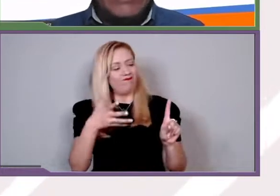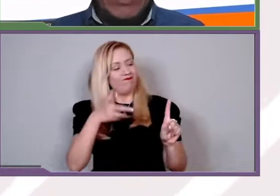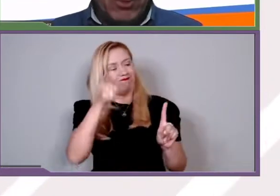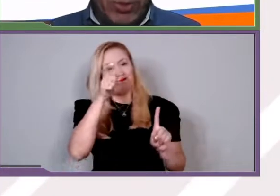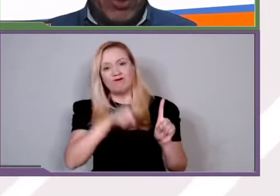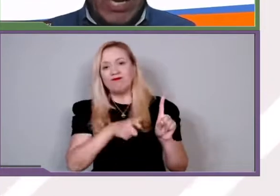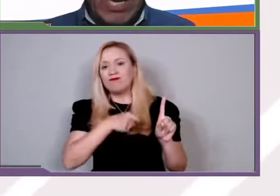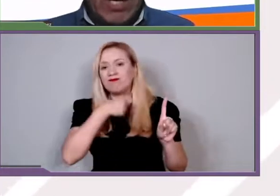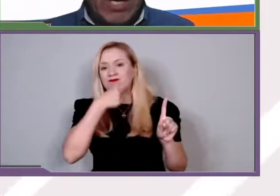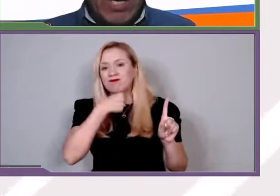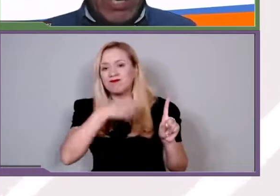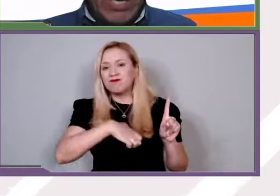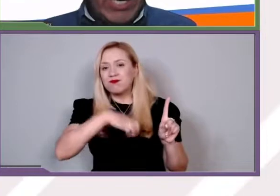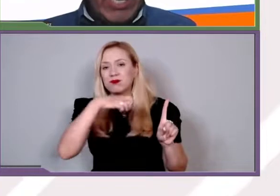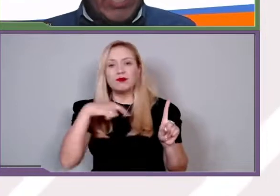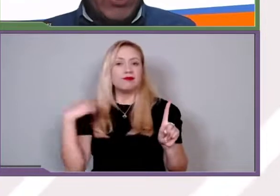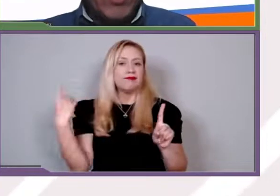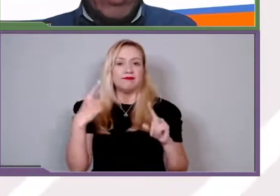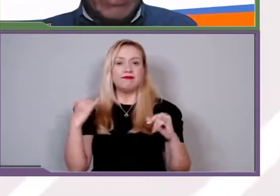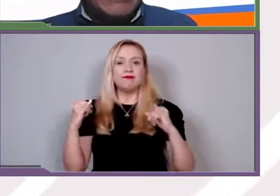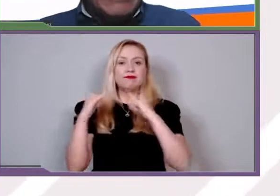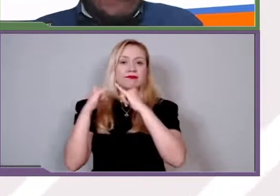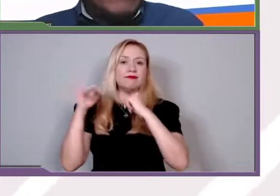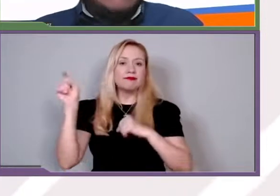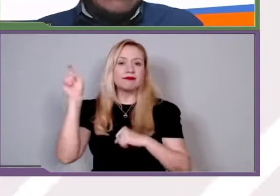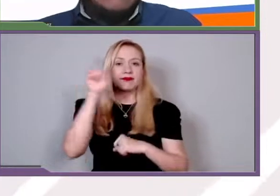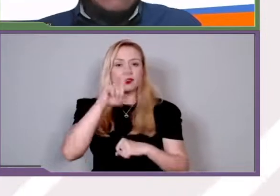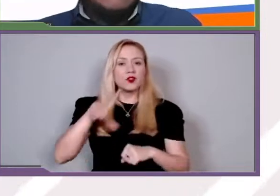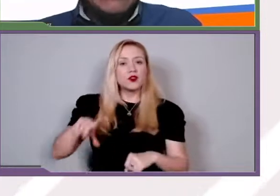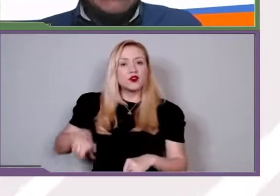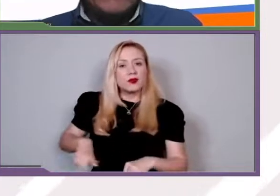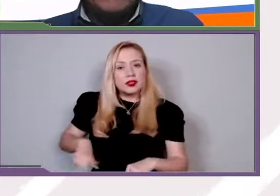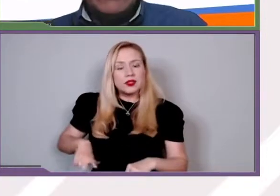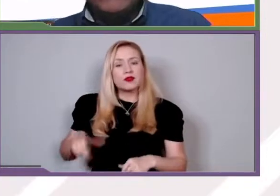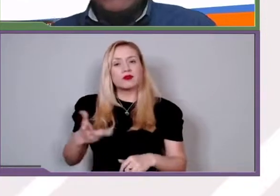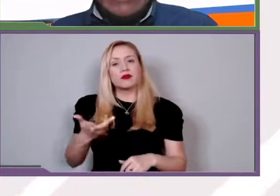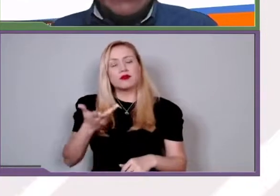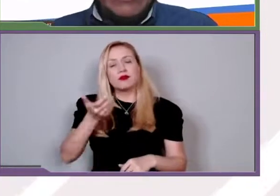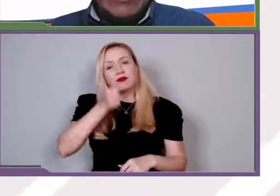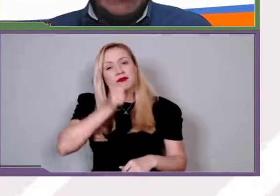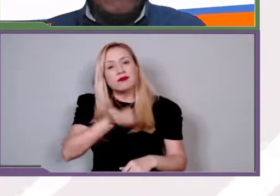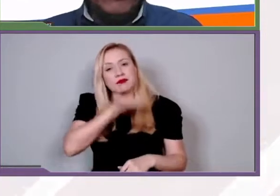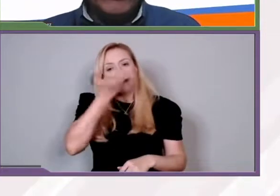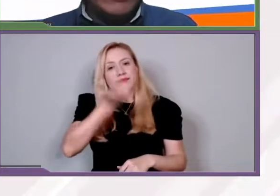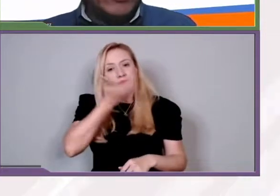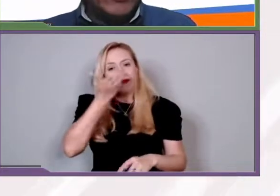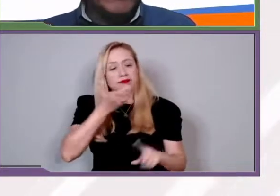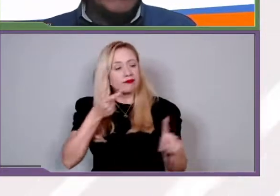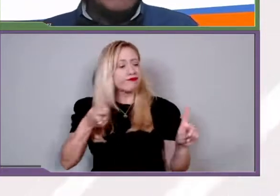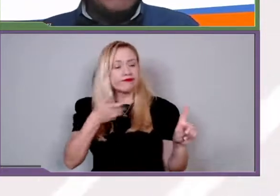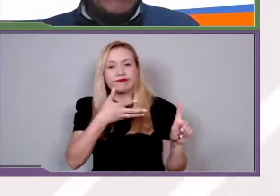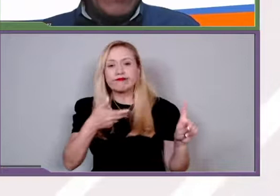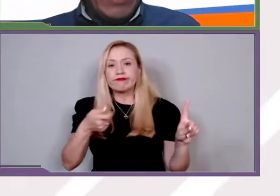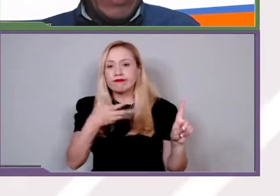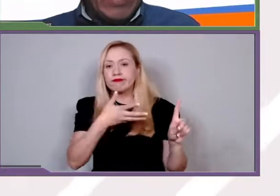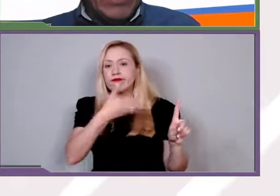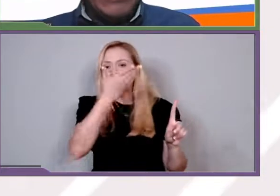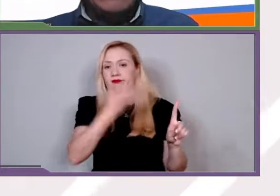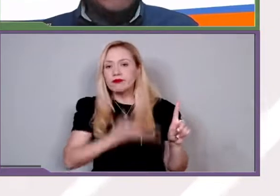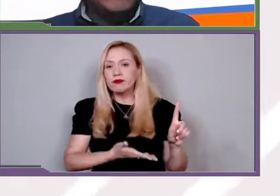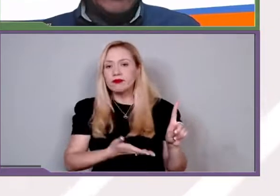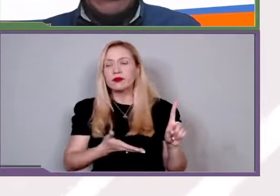vejez institucional, donde se han ido dando adjetivos que son